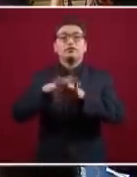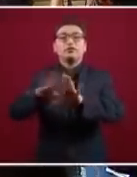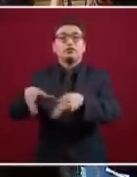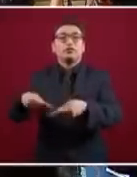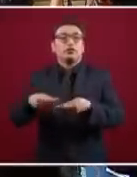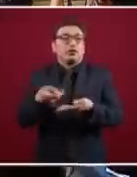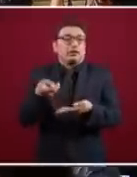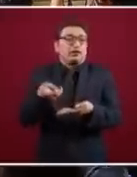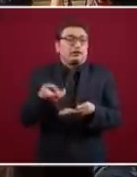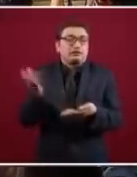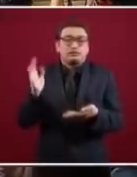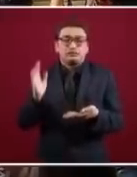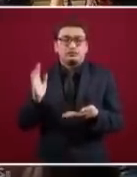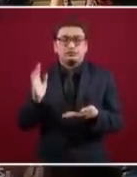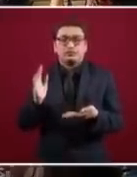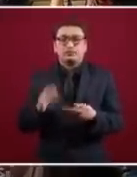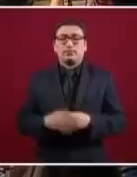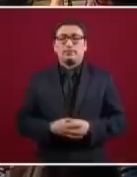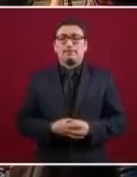fue